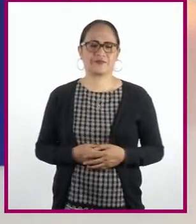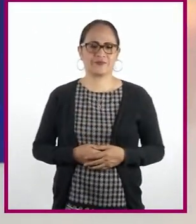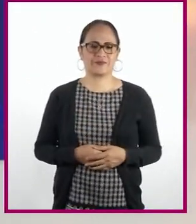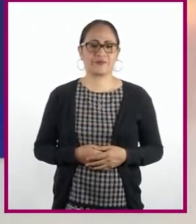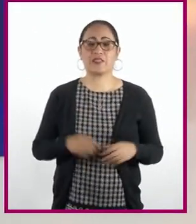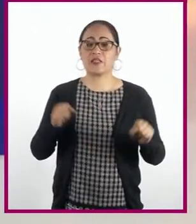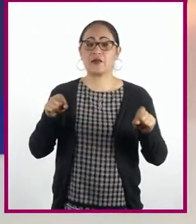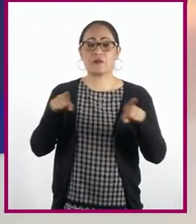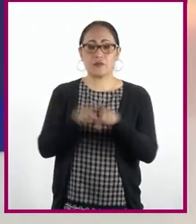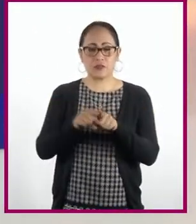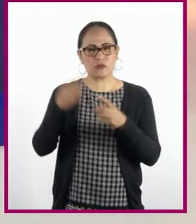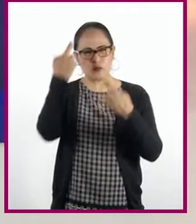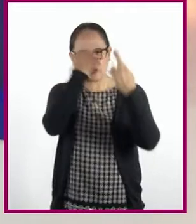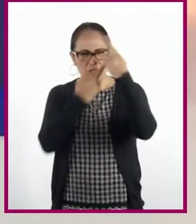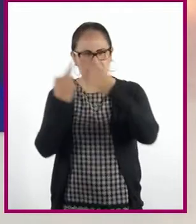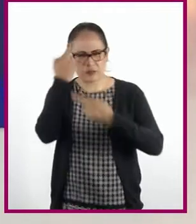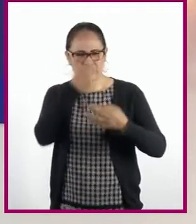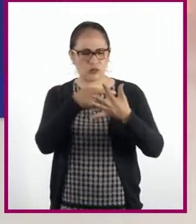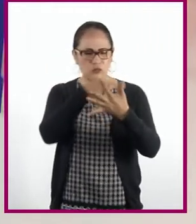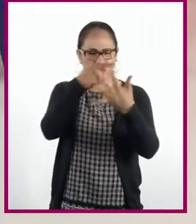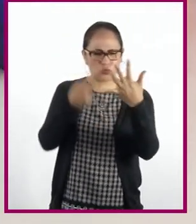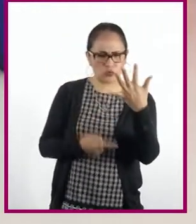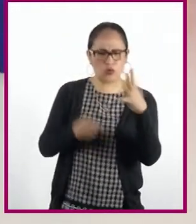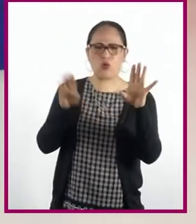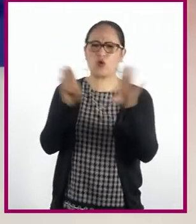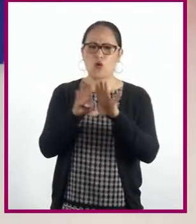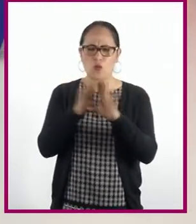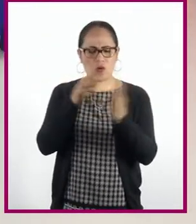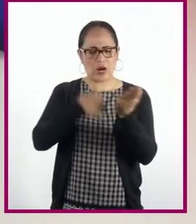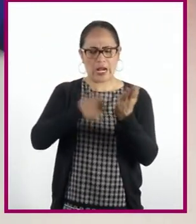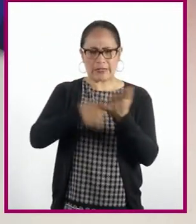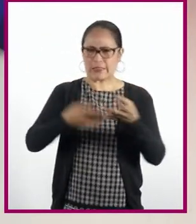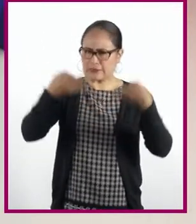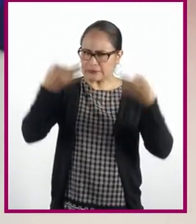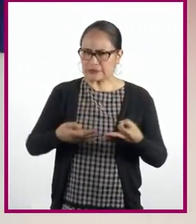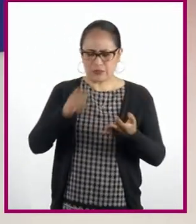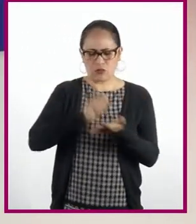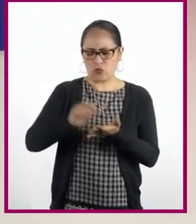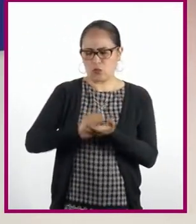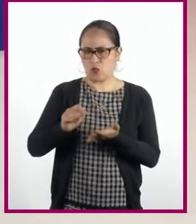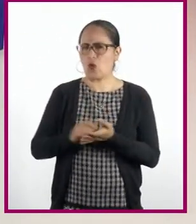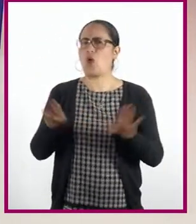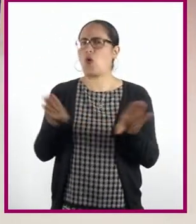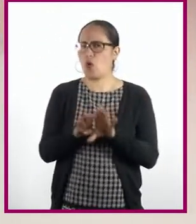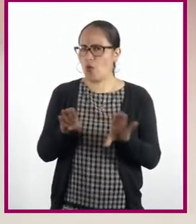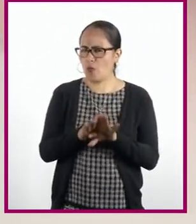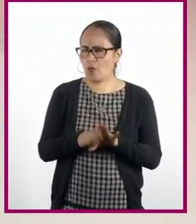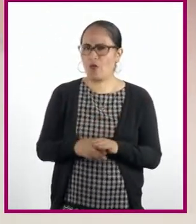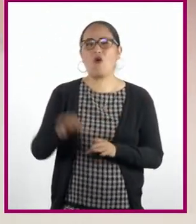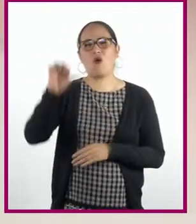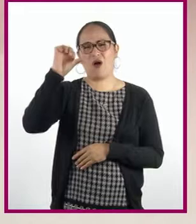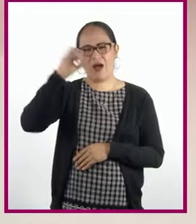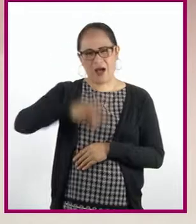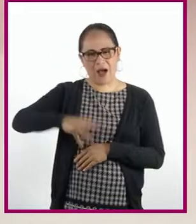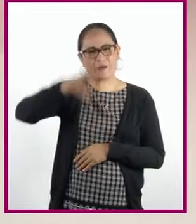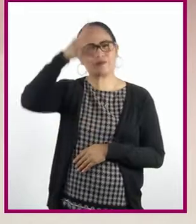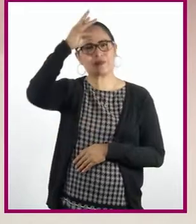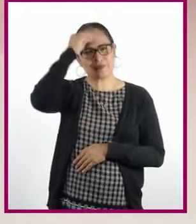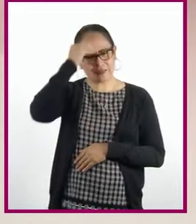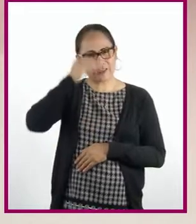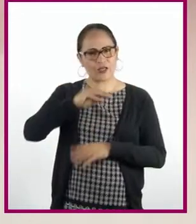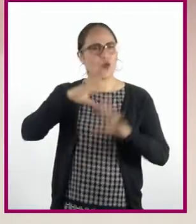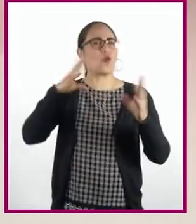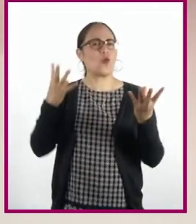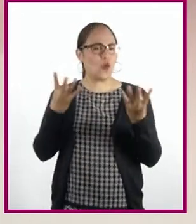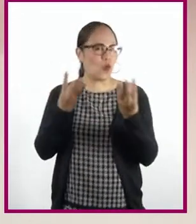revisaremos distintas opciones para redactar una carta formal. Recuerden que el conocimiento lo construimos entre todos,